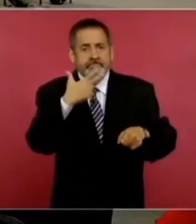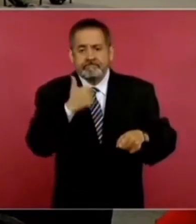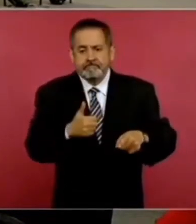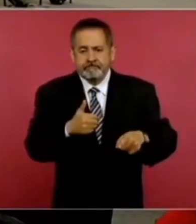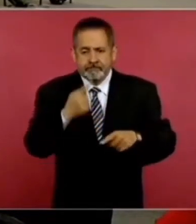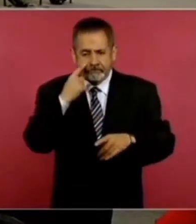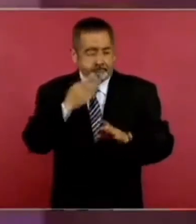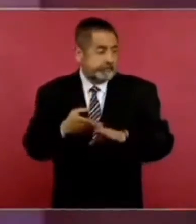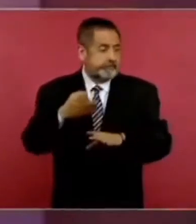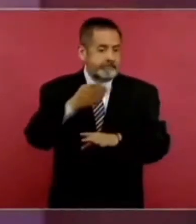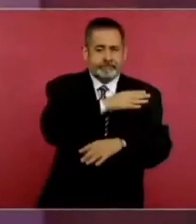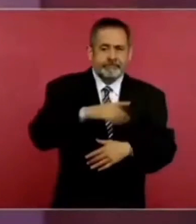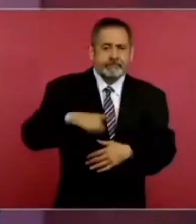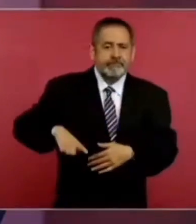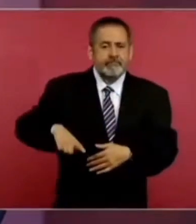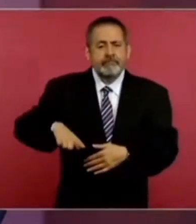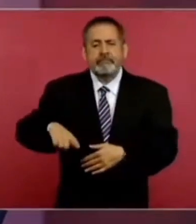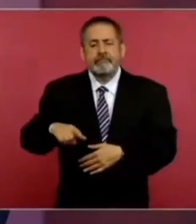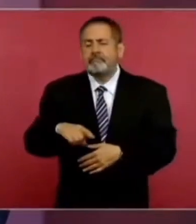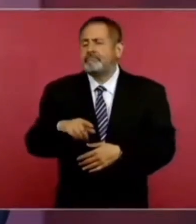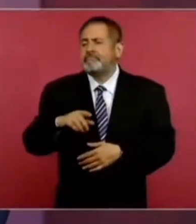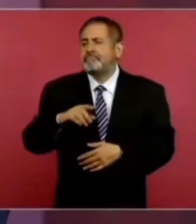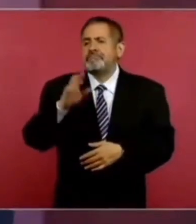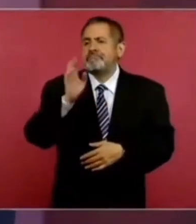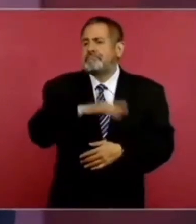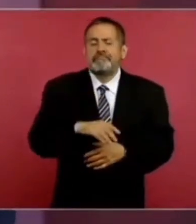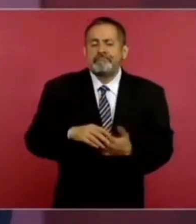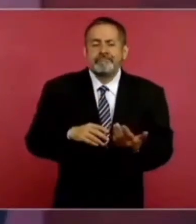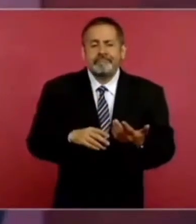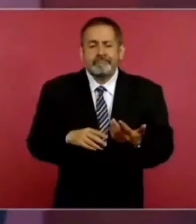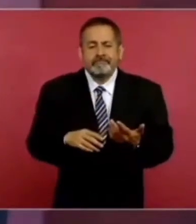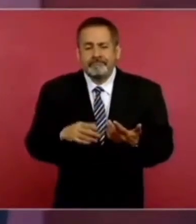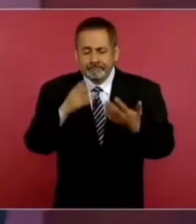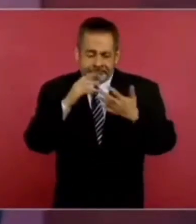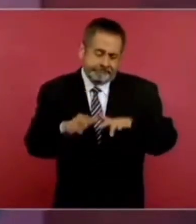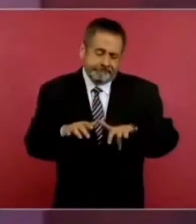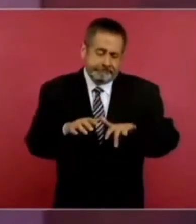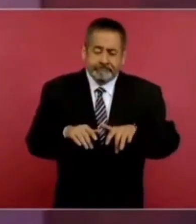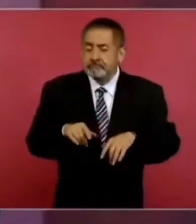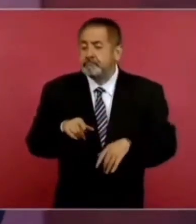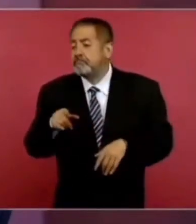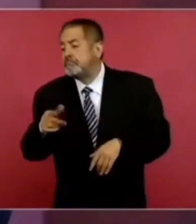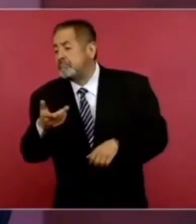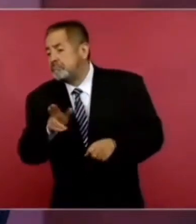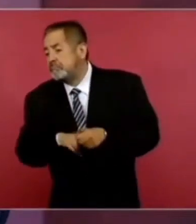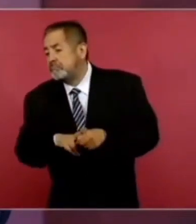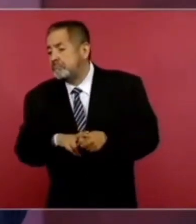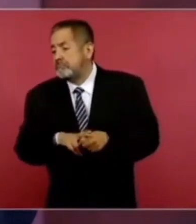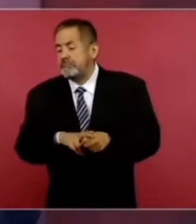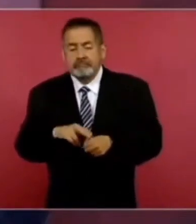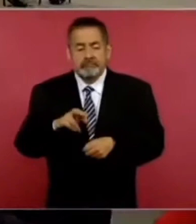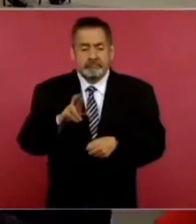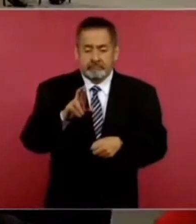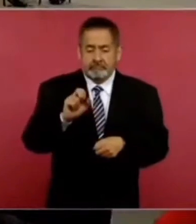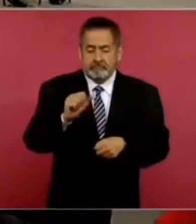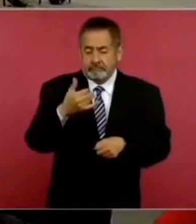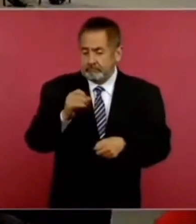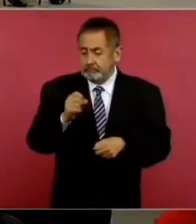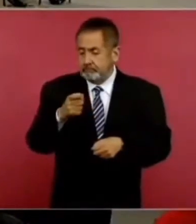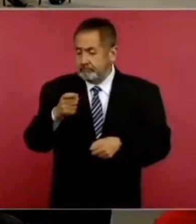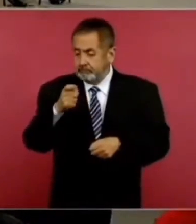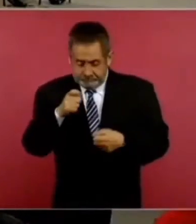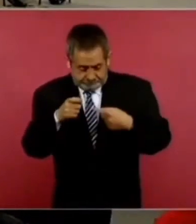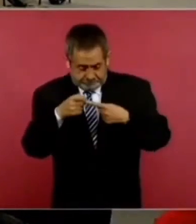gobiernos anteriores muy de escritorio y entonces alguien decía, en este hospital hay unos rayos X, pero no se ponía a ver si